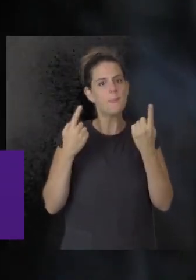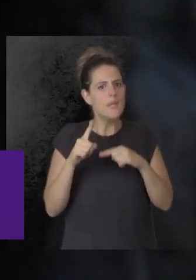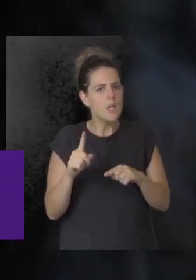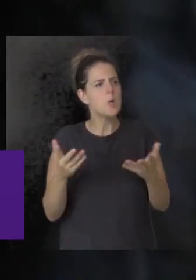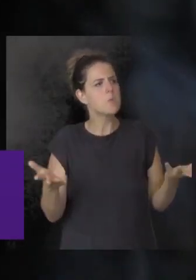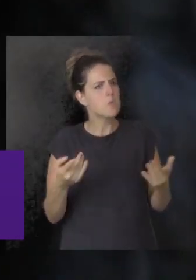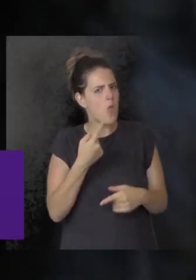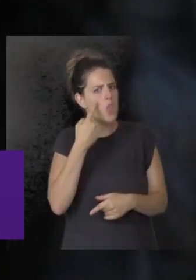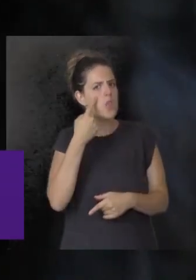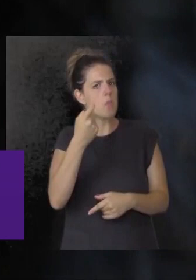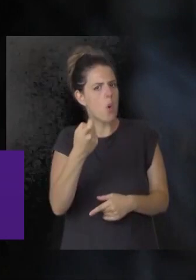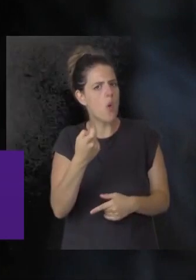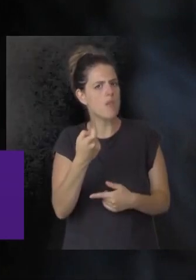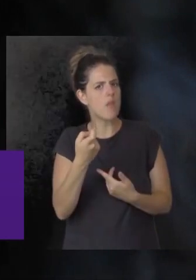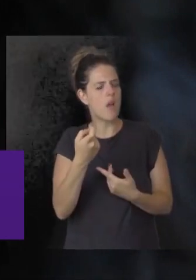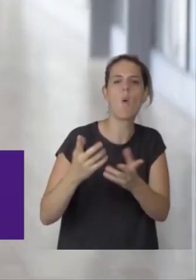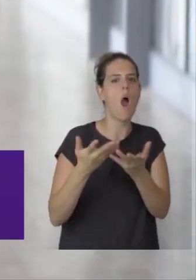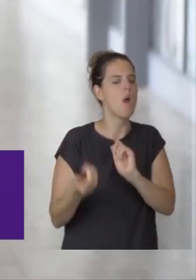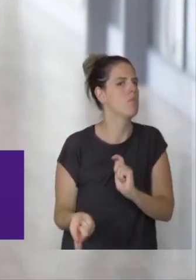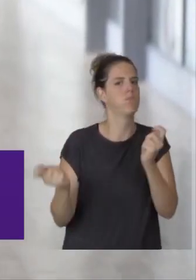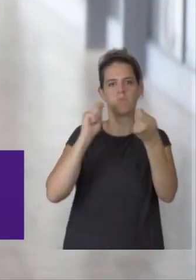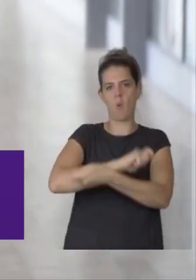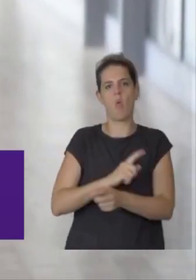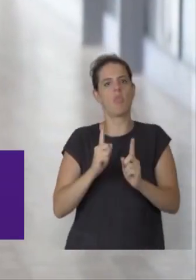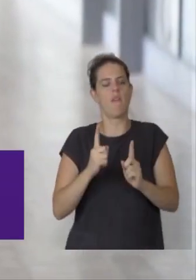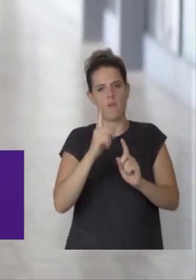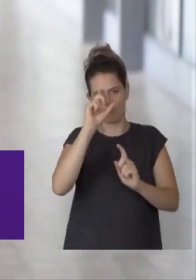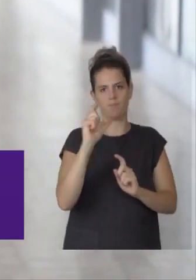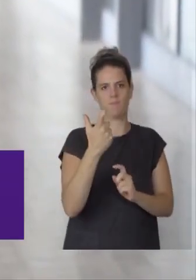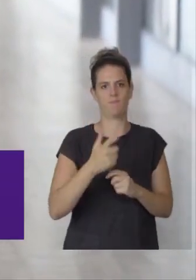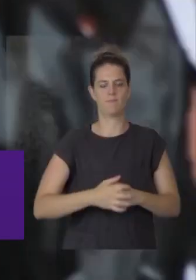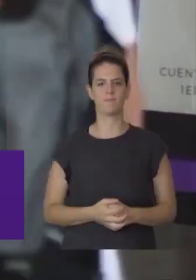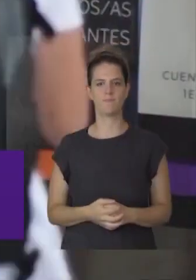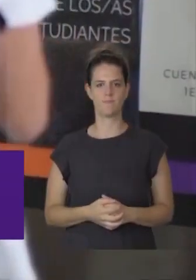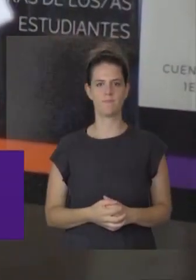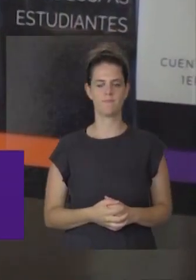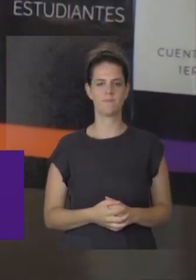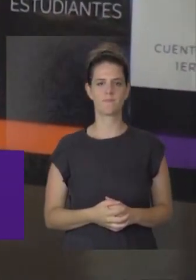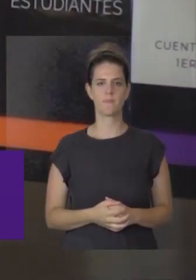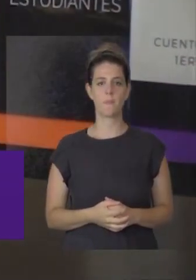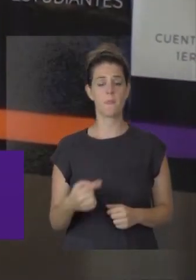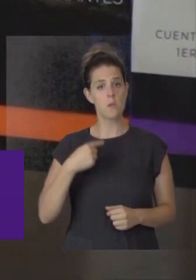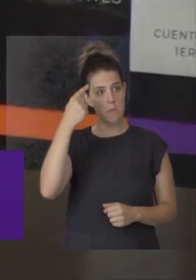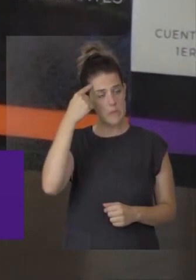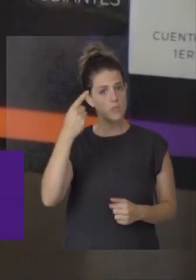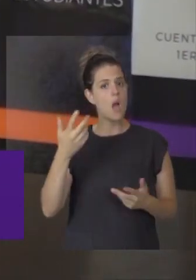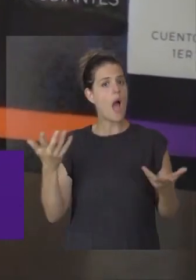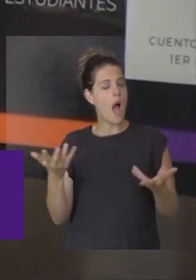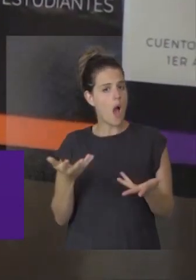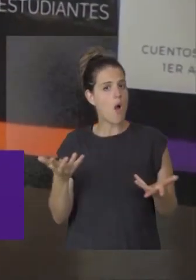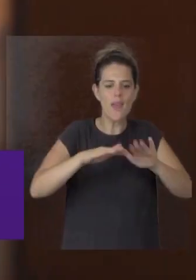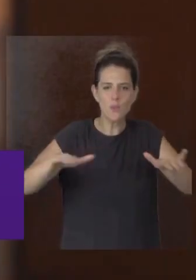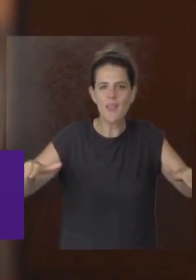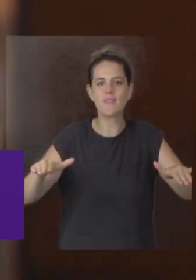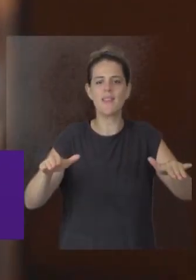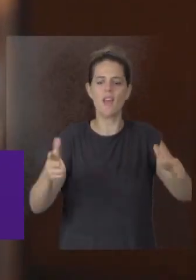hay una estrategia que es todo un cambio en el modo de funcionamiento de los centros educativos y así los centros